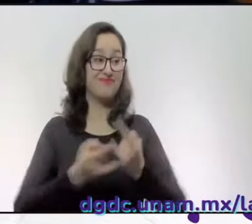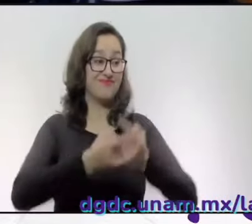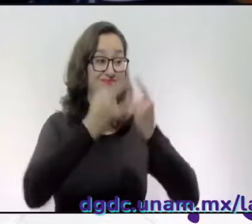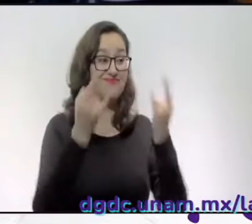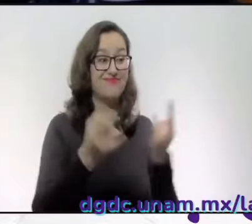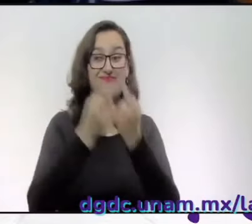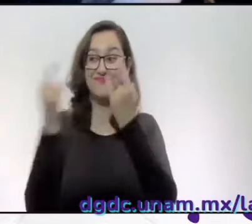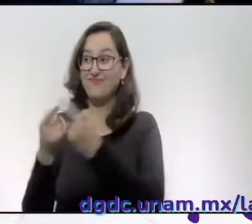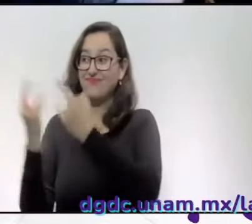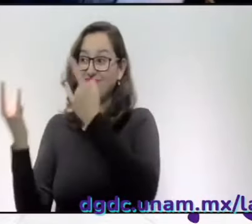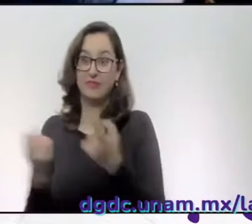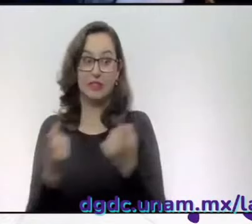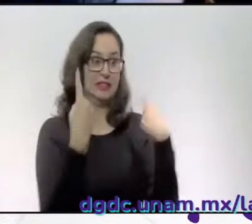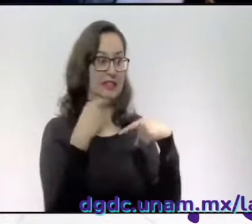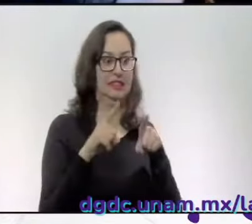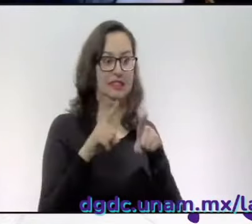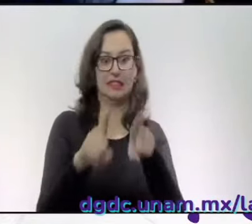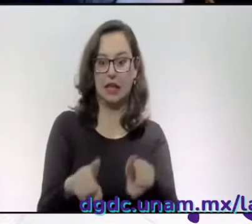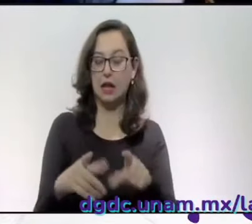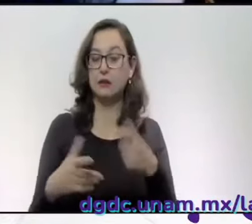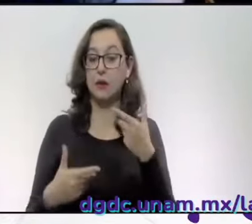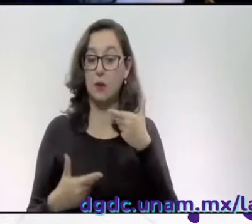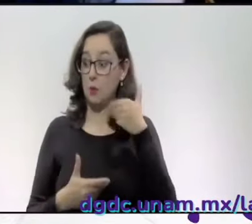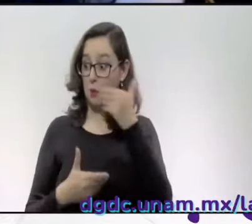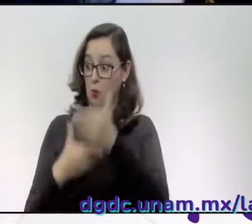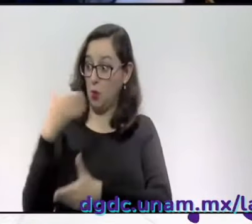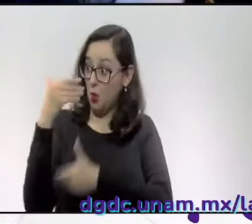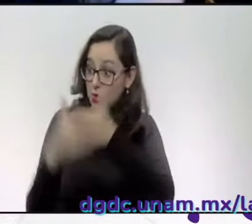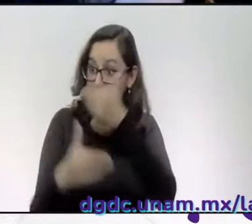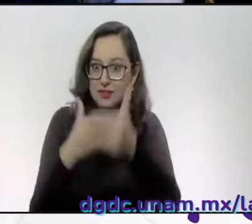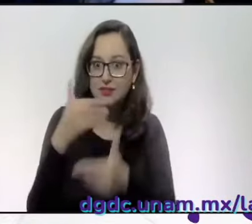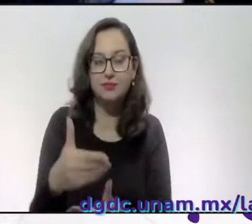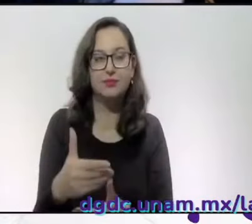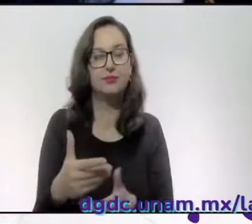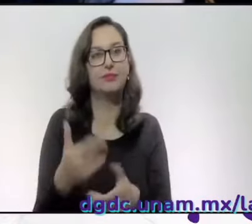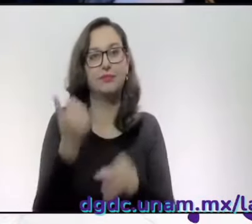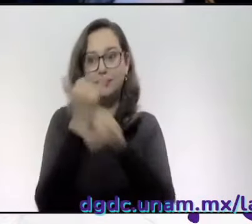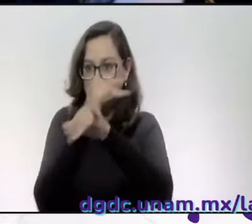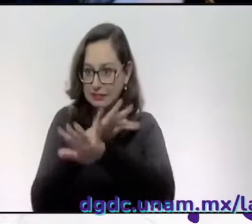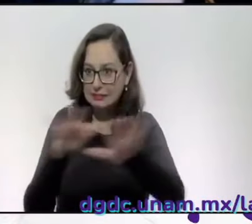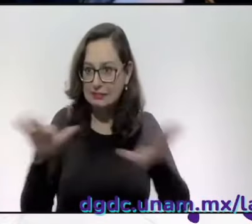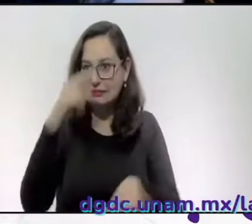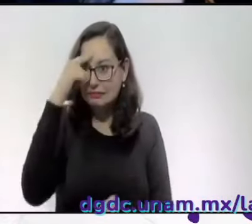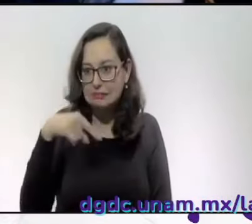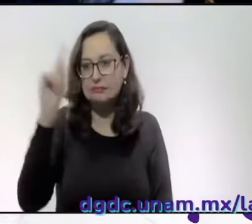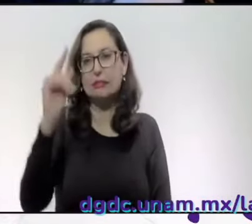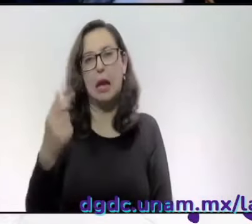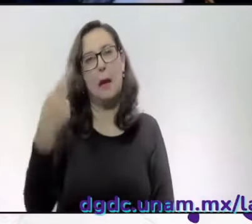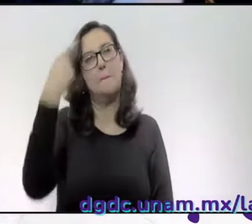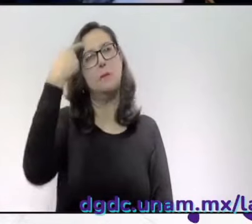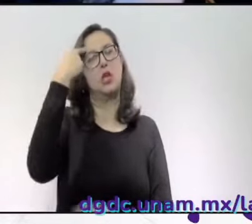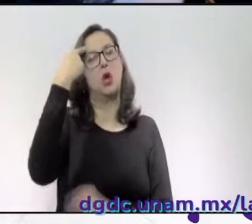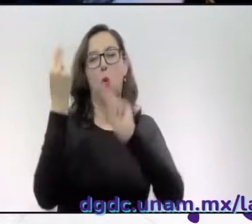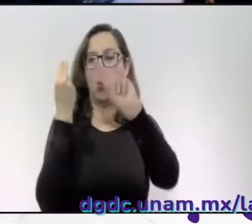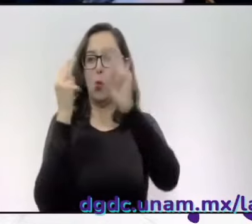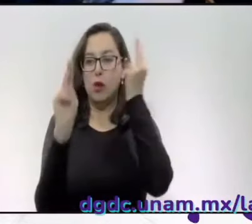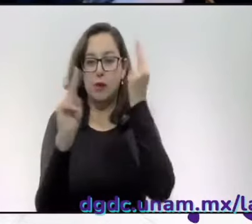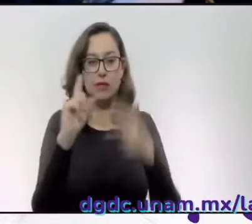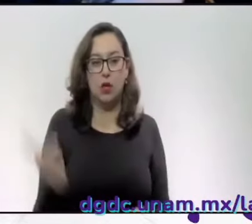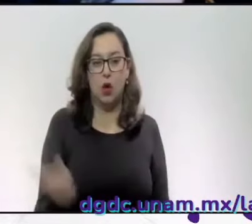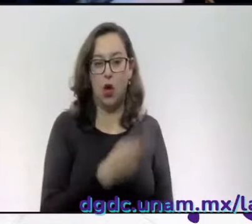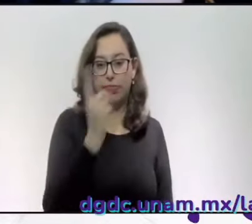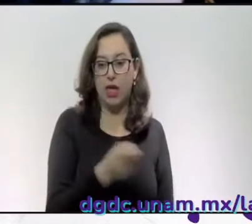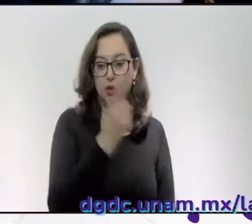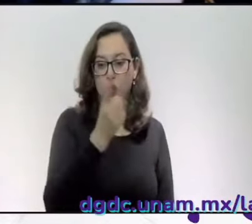Miguel, pues no fue un proceso fácil el de pasar de una imagen de un universo eterno a un universo que tiene un